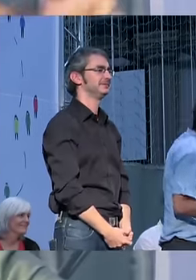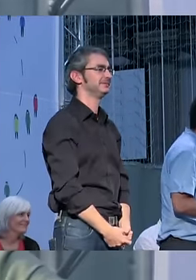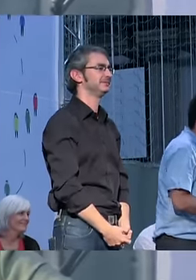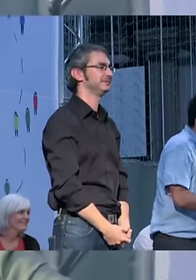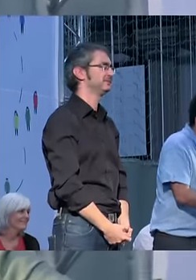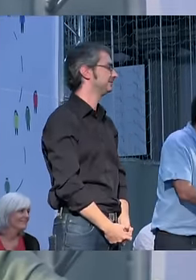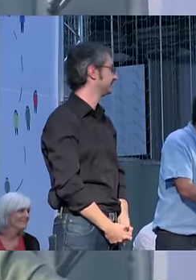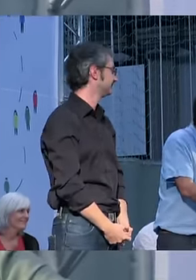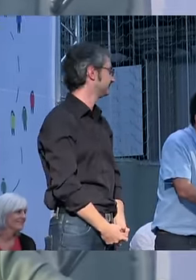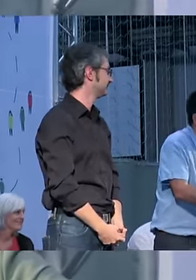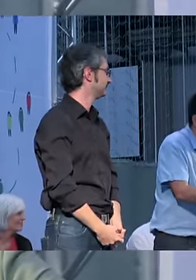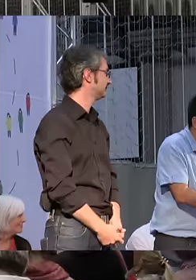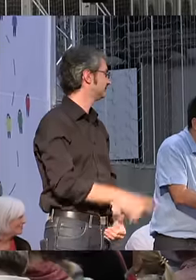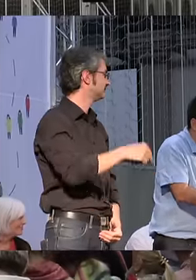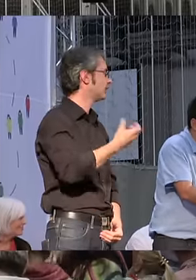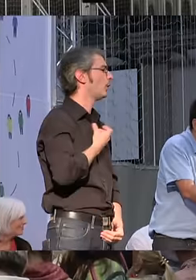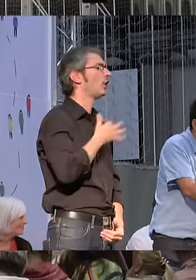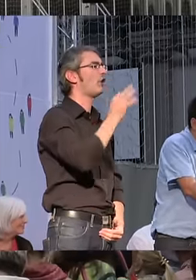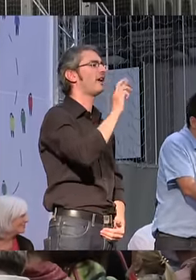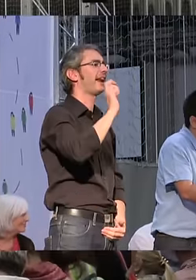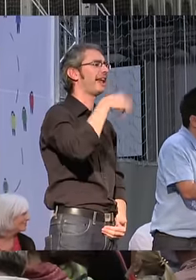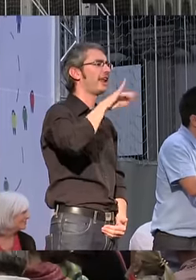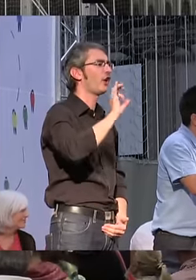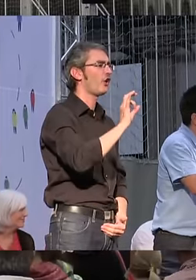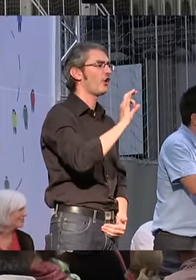Bienvenido. Alcalde Julio Ferreiro.